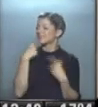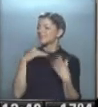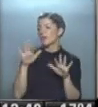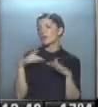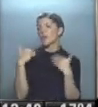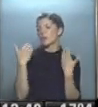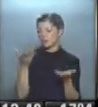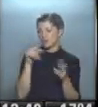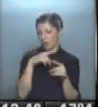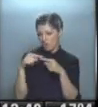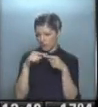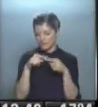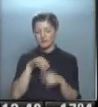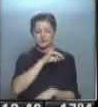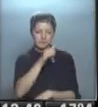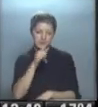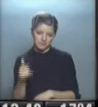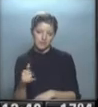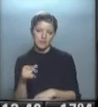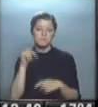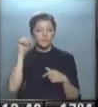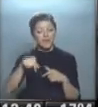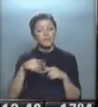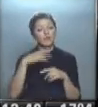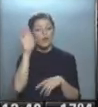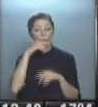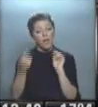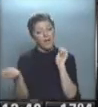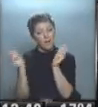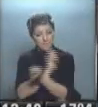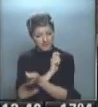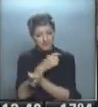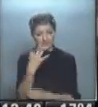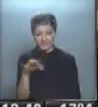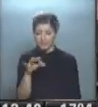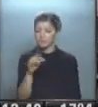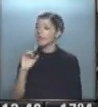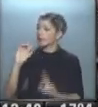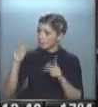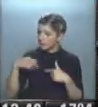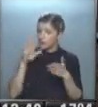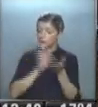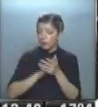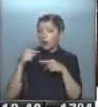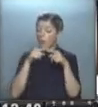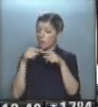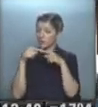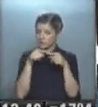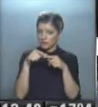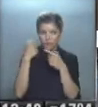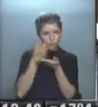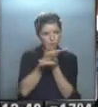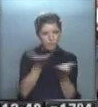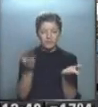política internacional a través de lo que realmente es una reivindicación para la mujer, ¿no? O sea, sí, pero además el uso político, como vos decís, está muy claro.